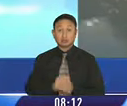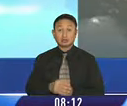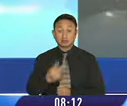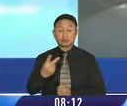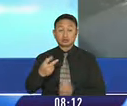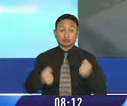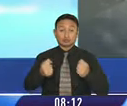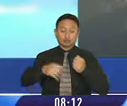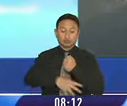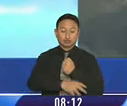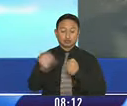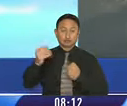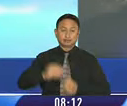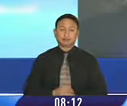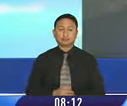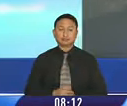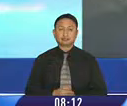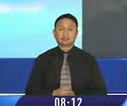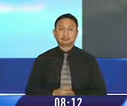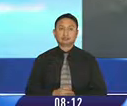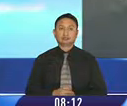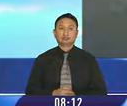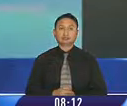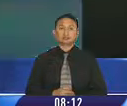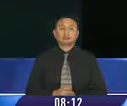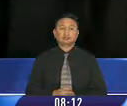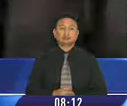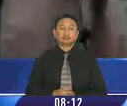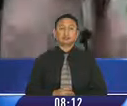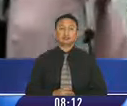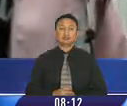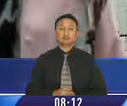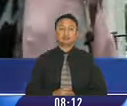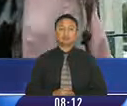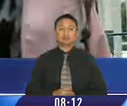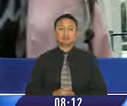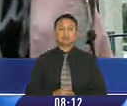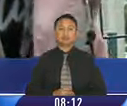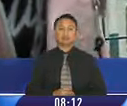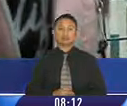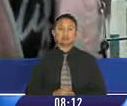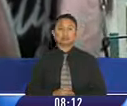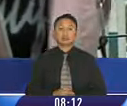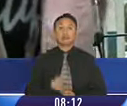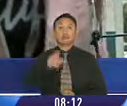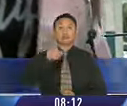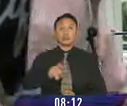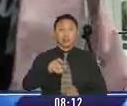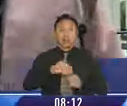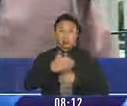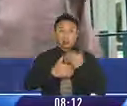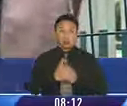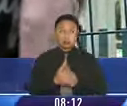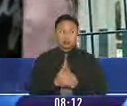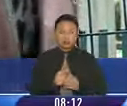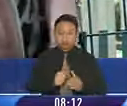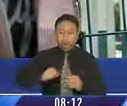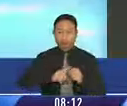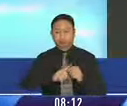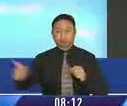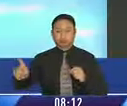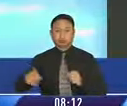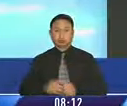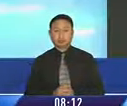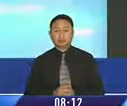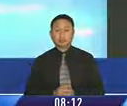rumbo desconocido, al igual que al carro. De ahí logra escapar. Él logra escaparse, se bota literalmente a una peña.